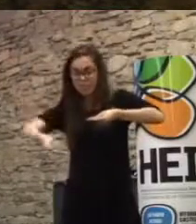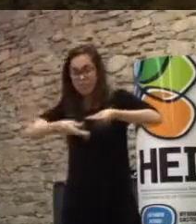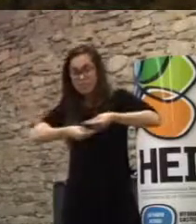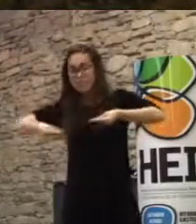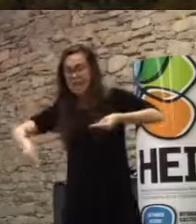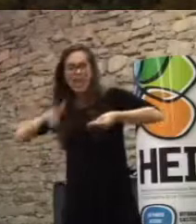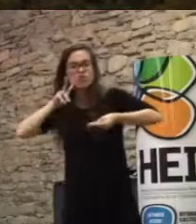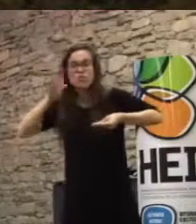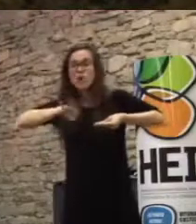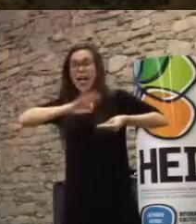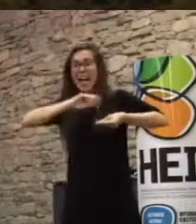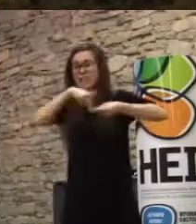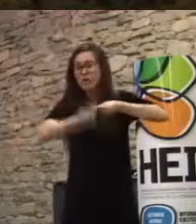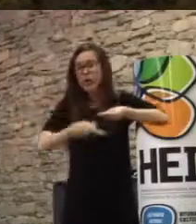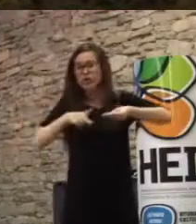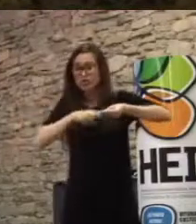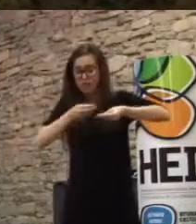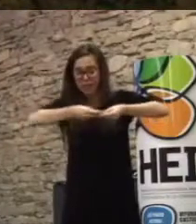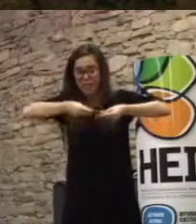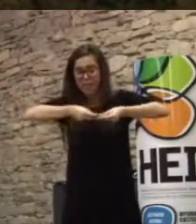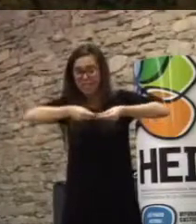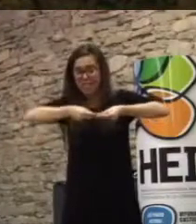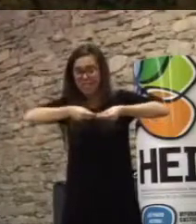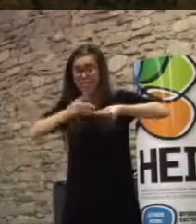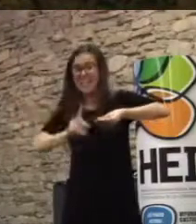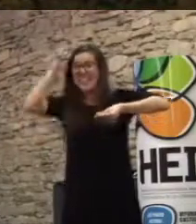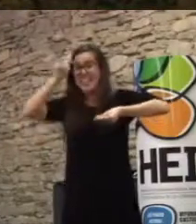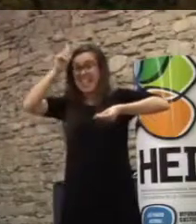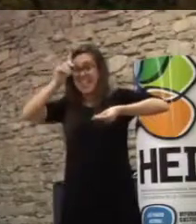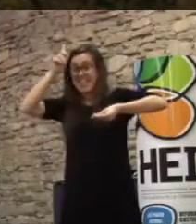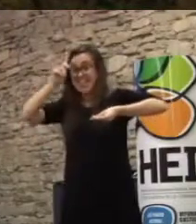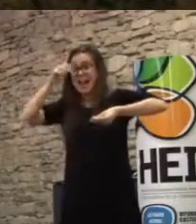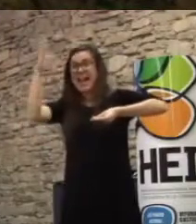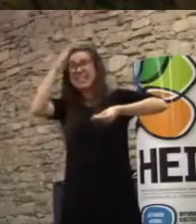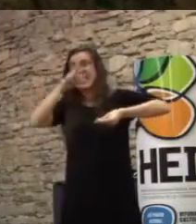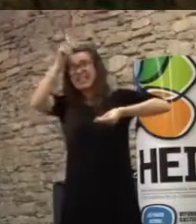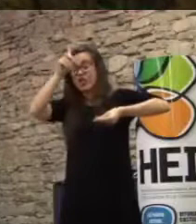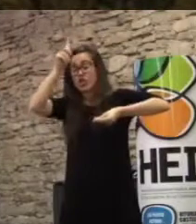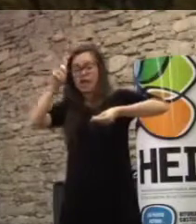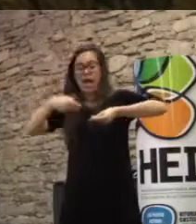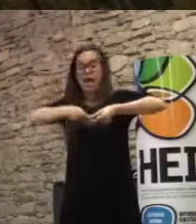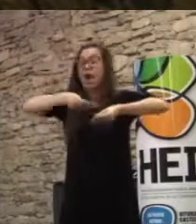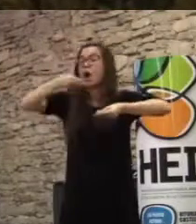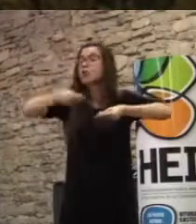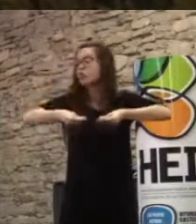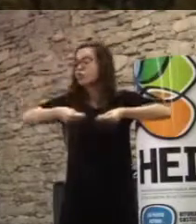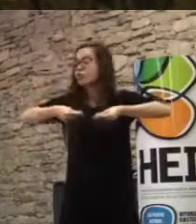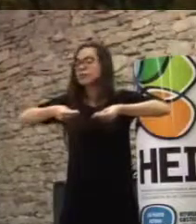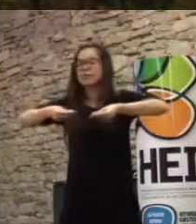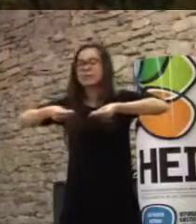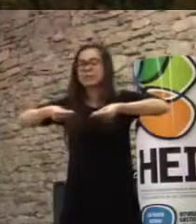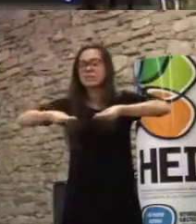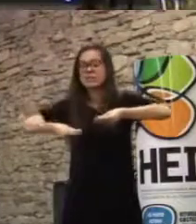el siguiente trocito que habéis dejado el que estaba más arriba hacia el techo el que está más alto de todos lo cogéis y os sentáis sobre